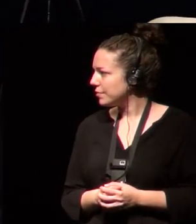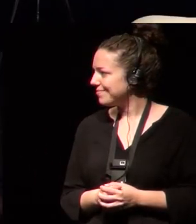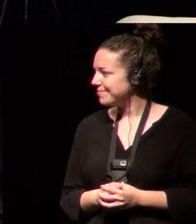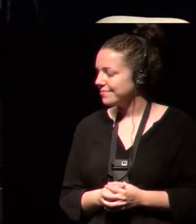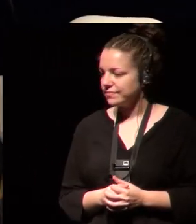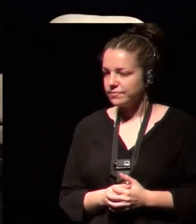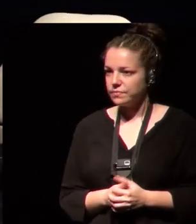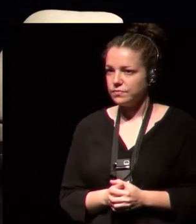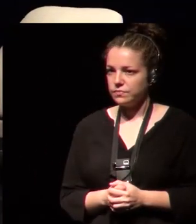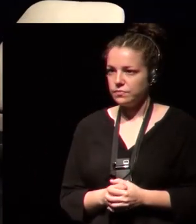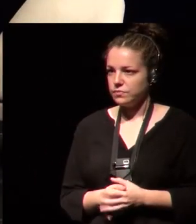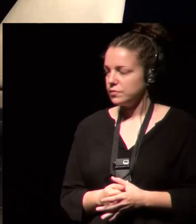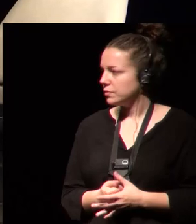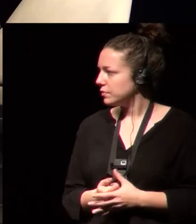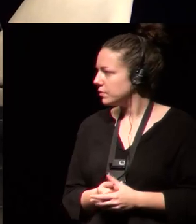Bueno, aquí estamos.